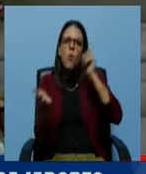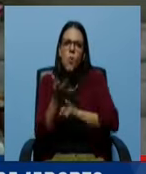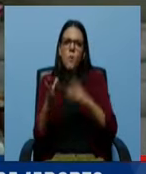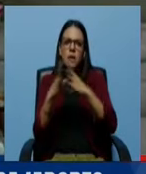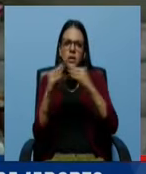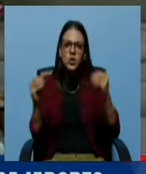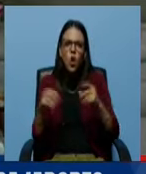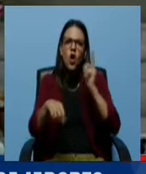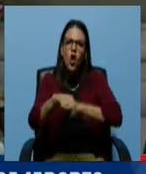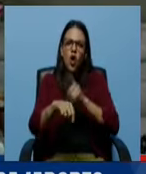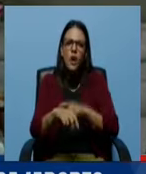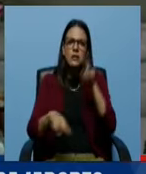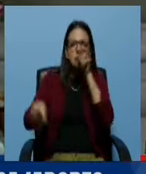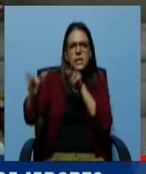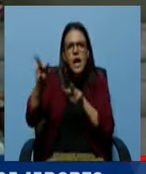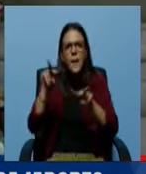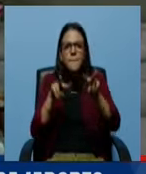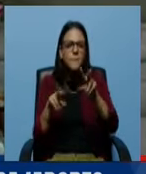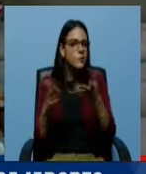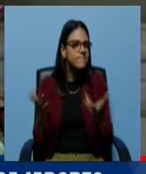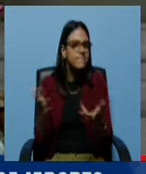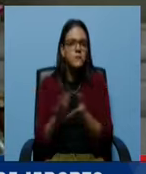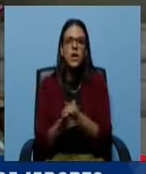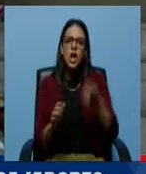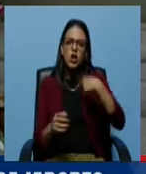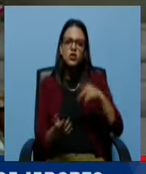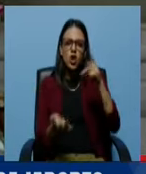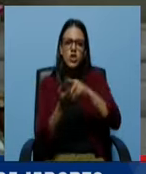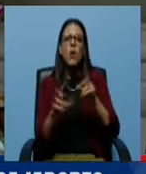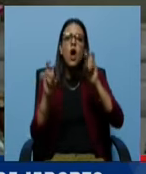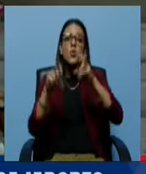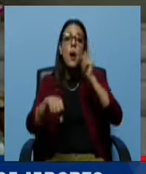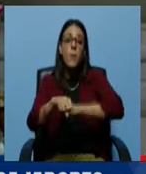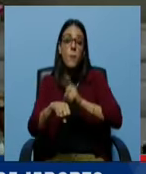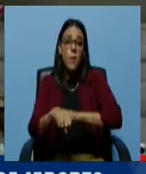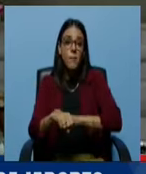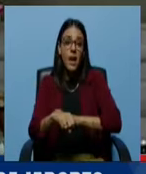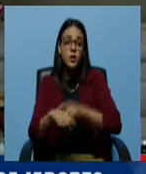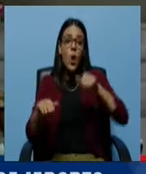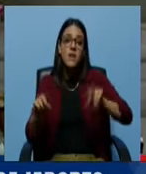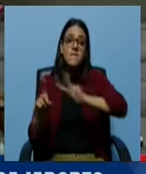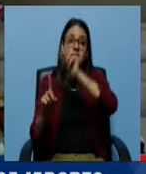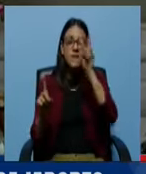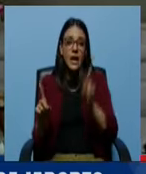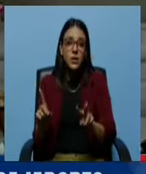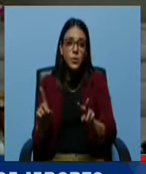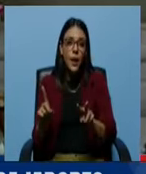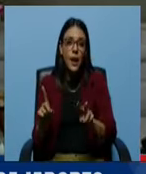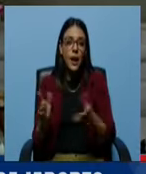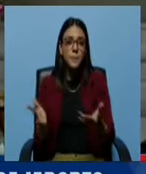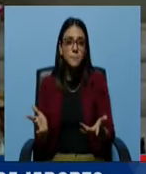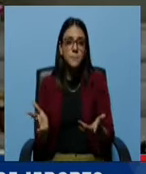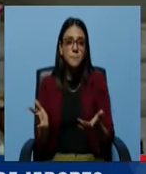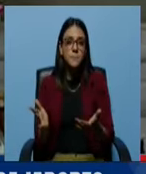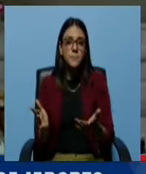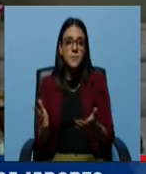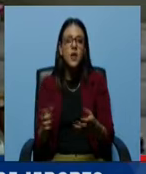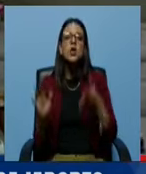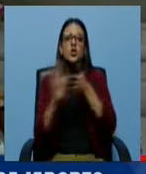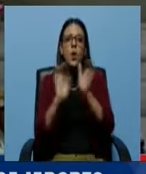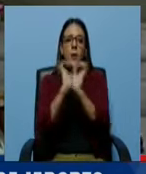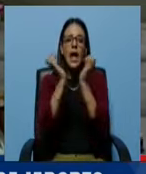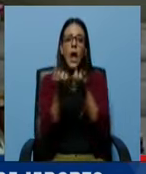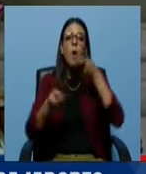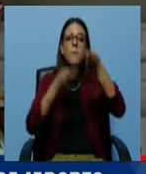en el tiempo. Ha llegado un nuevo momento en Venezuela, en el marco geopolítico